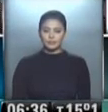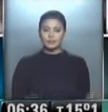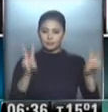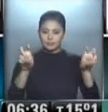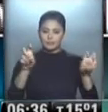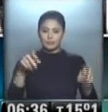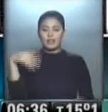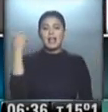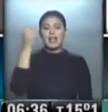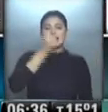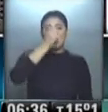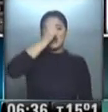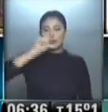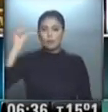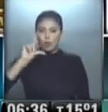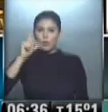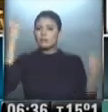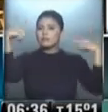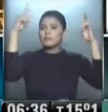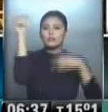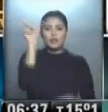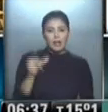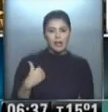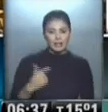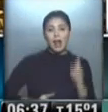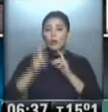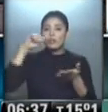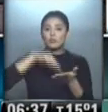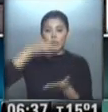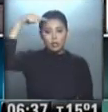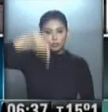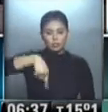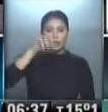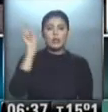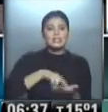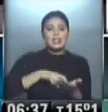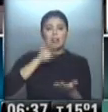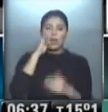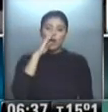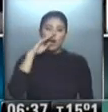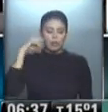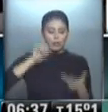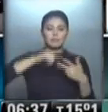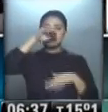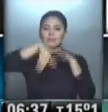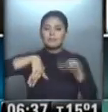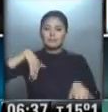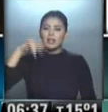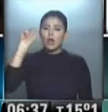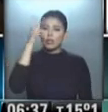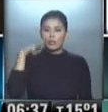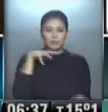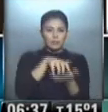Fin de semana largo, el turismo a pleno en todo el país. En algunas ciudades del sur, Salta, Córdoba y en la costa atlántica, la ocupación fue casi